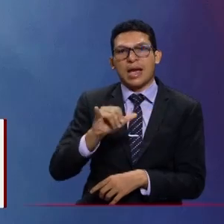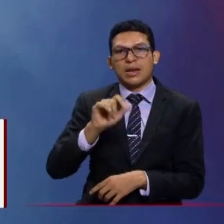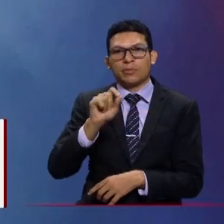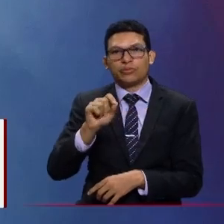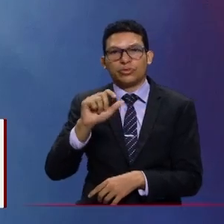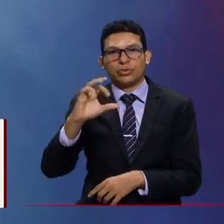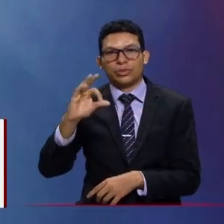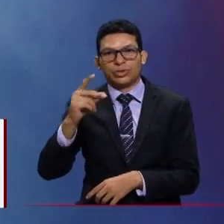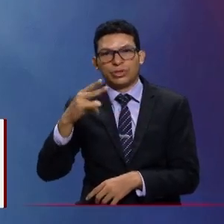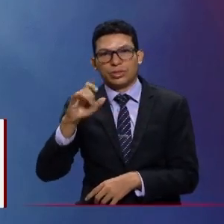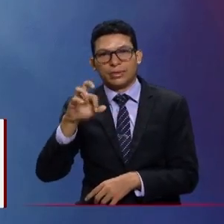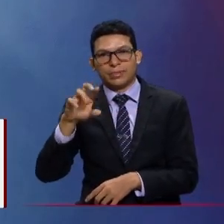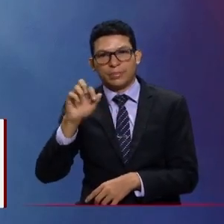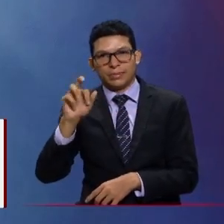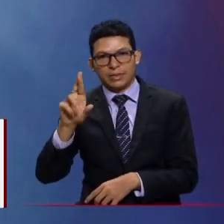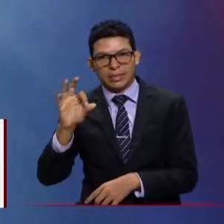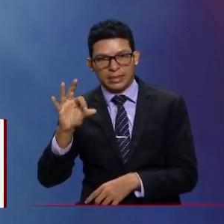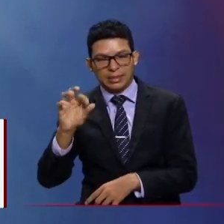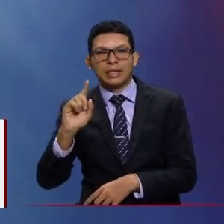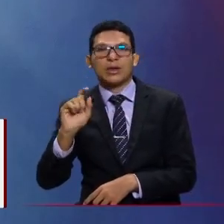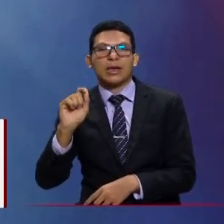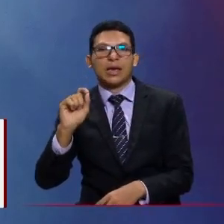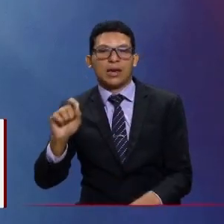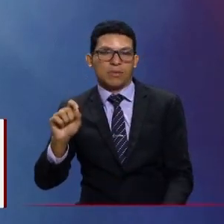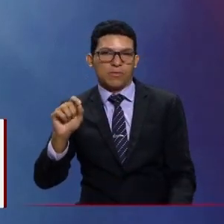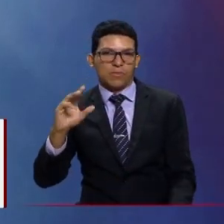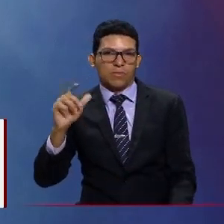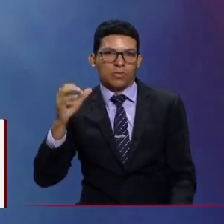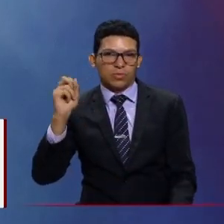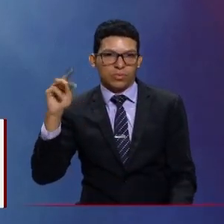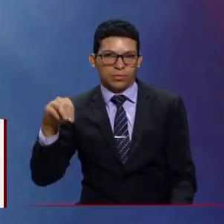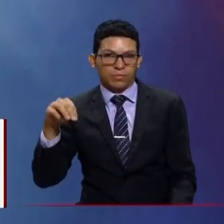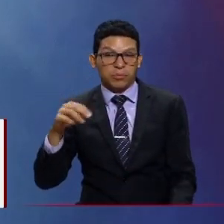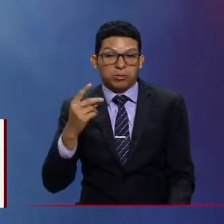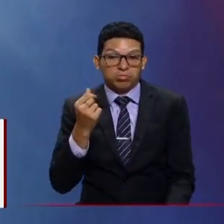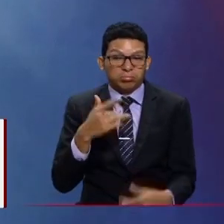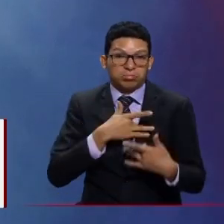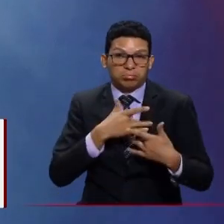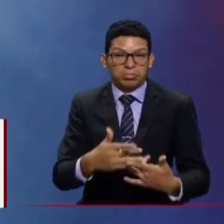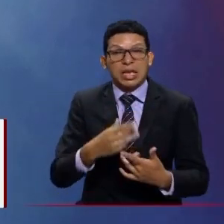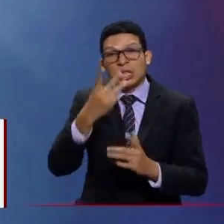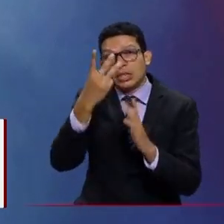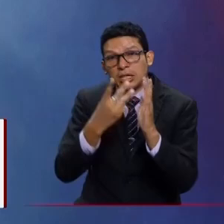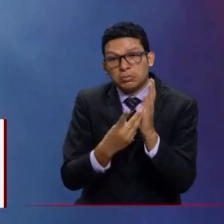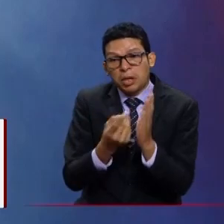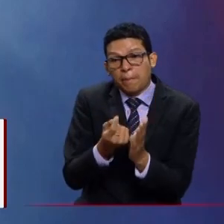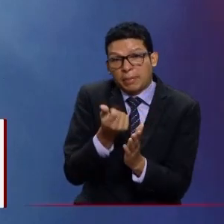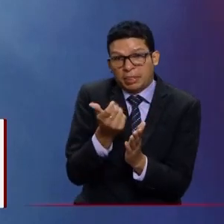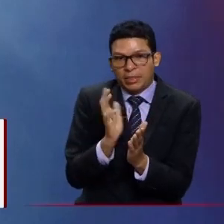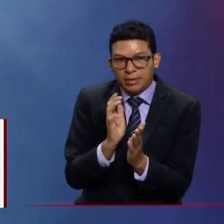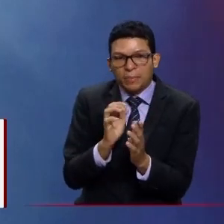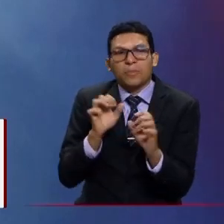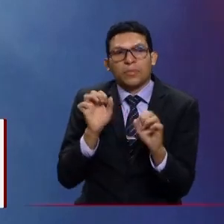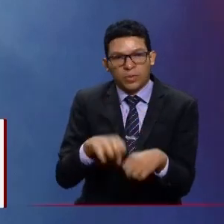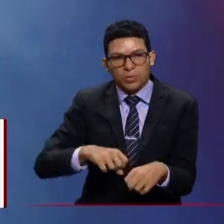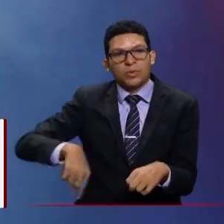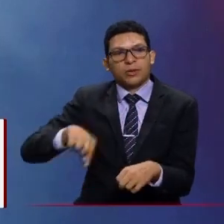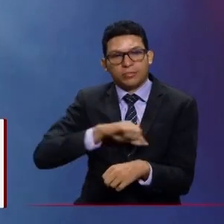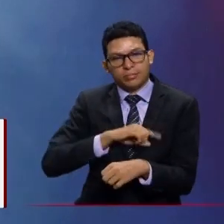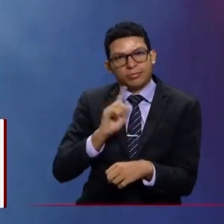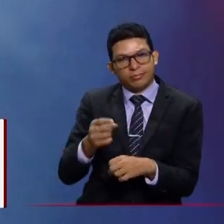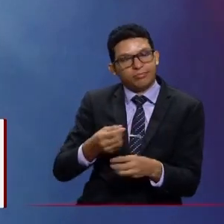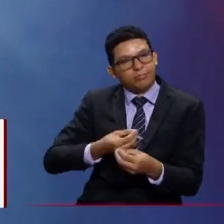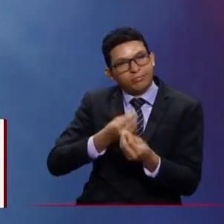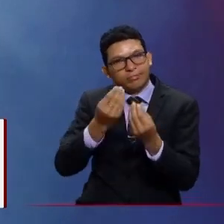cali.shapers@gmail.com. Por ahí nosotros tenemos la backing para que puedan donar a partir de 3.000 pesos, que sería un aporte muy mínimo para que nosotros podamos llevar